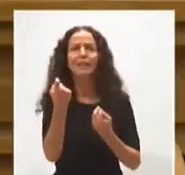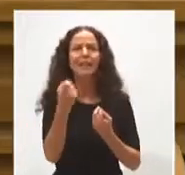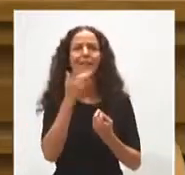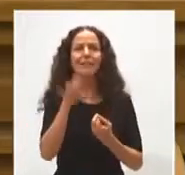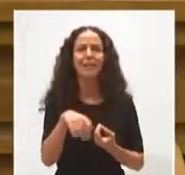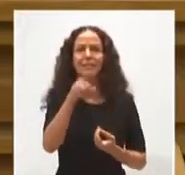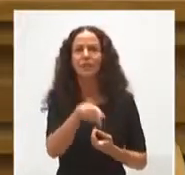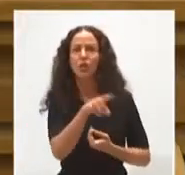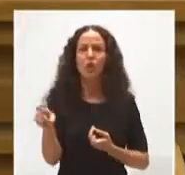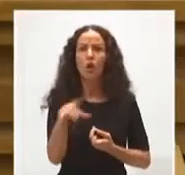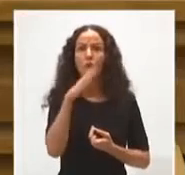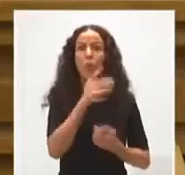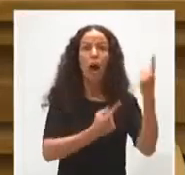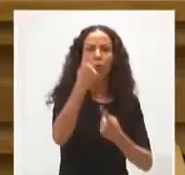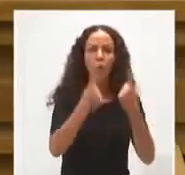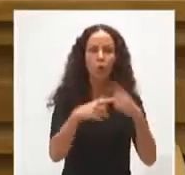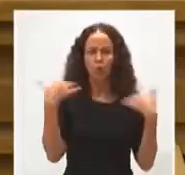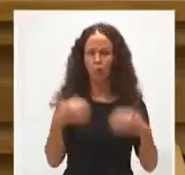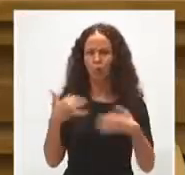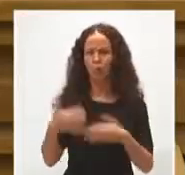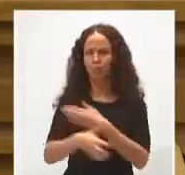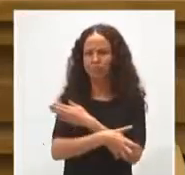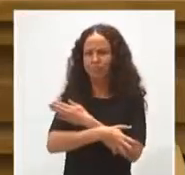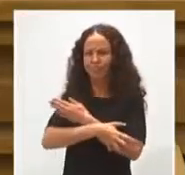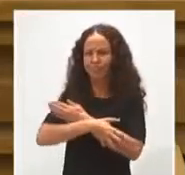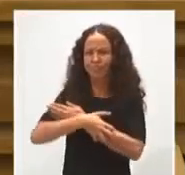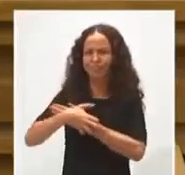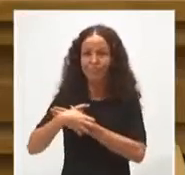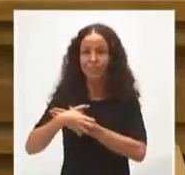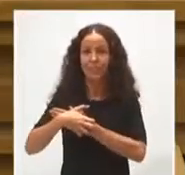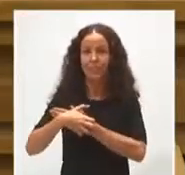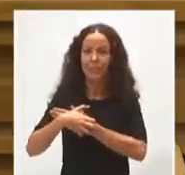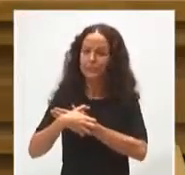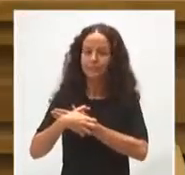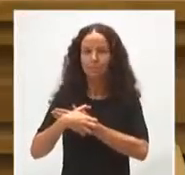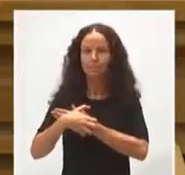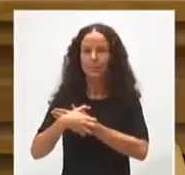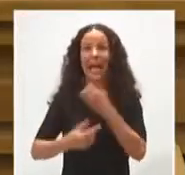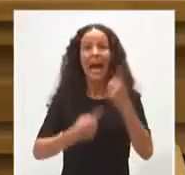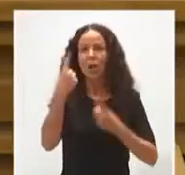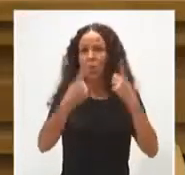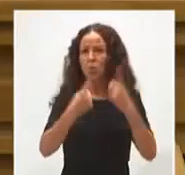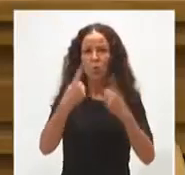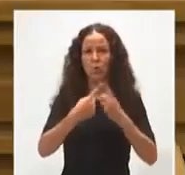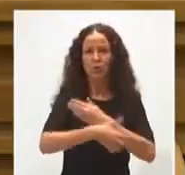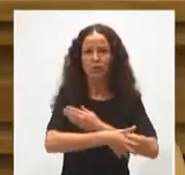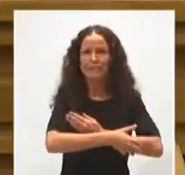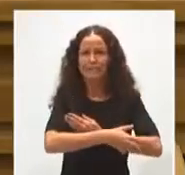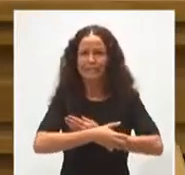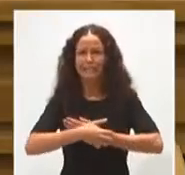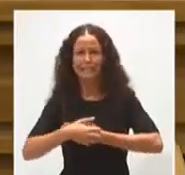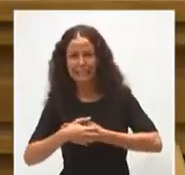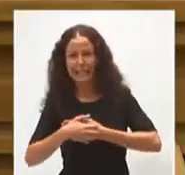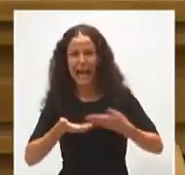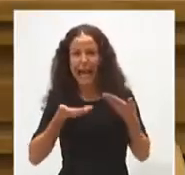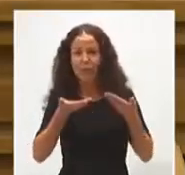austeros y fíjense que esa palabra austeridad deja muy mala huella hay algunos que son tan austeros a la hora de aplicar